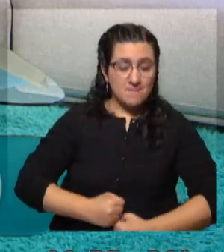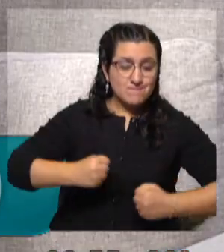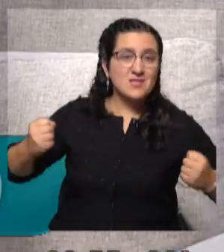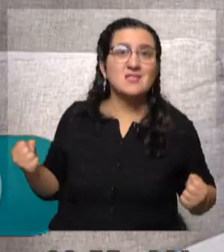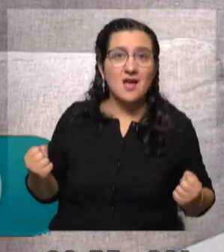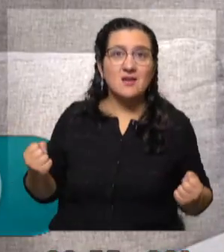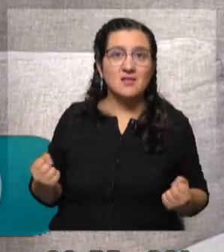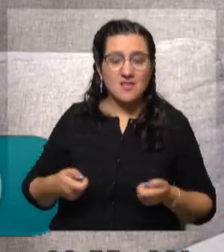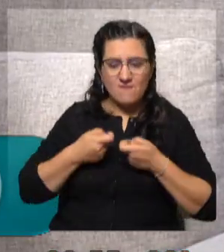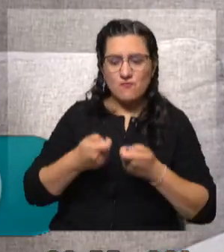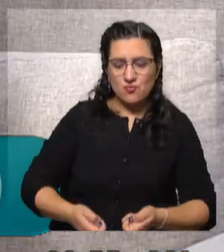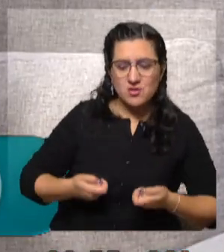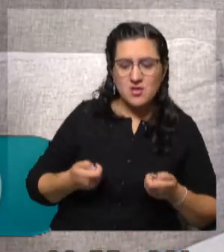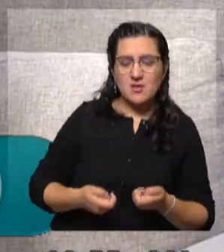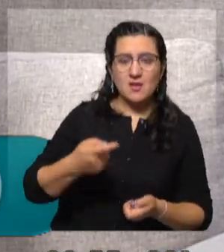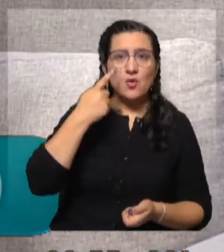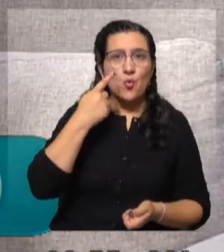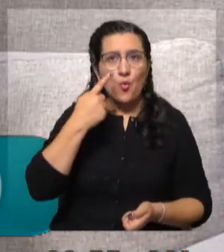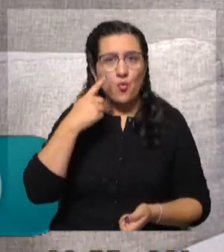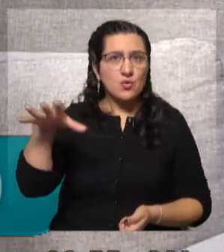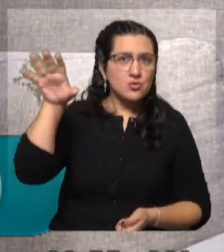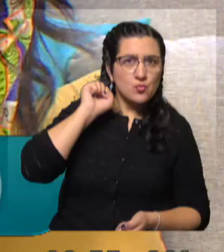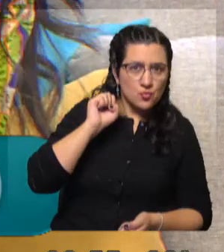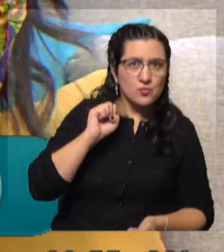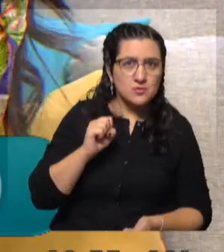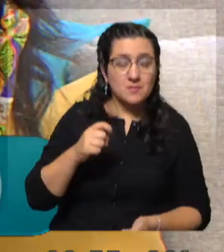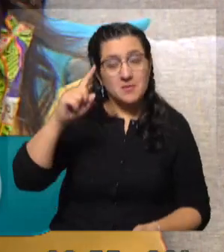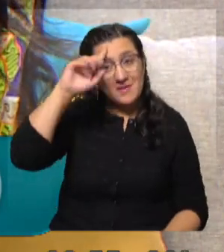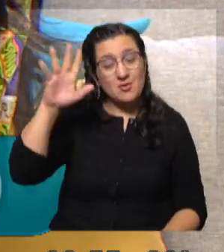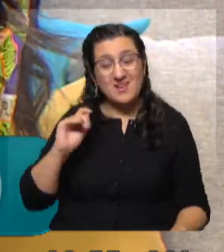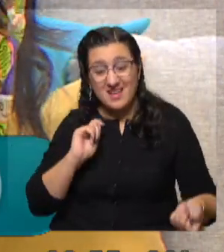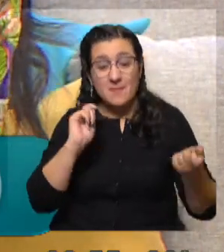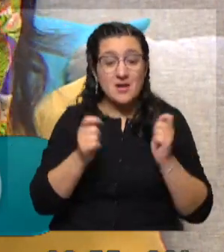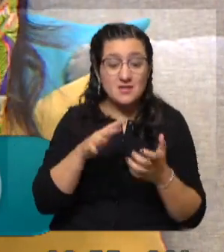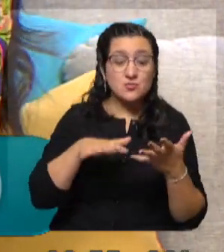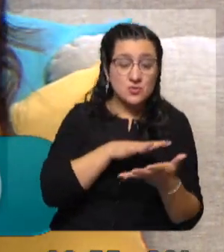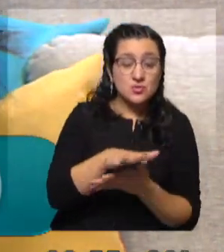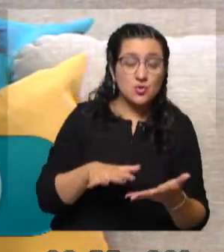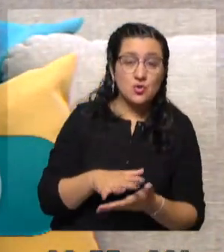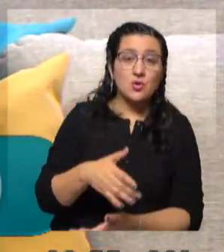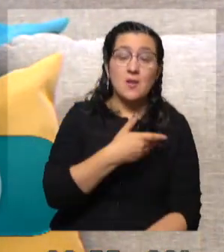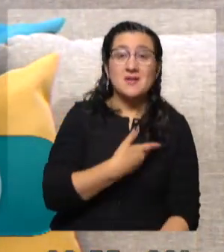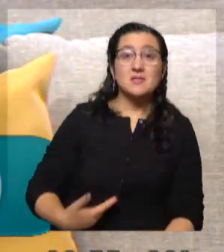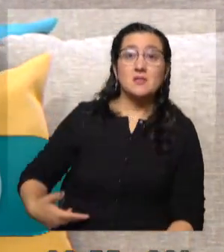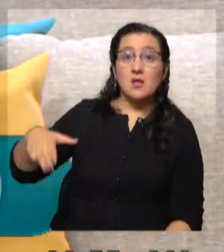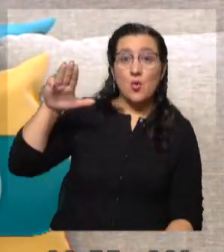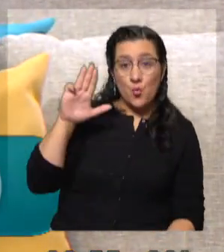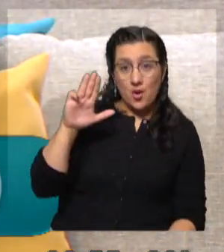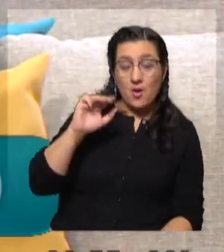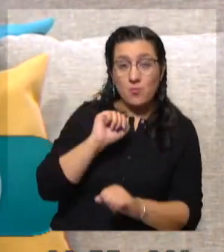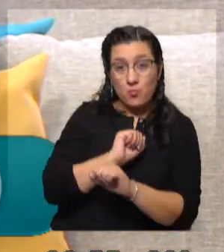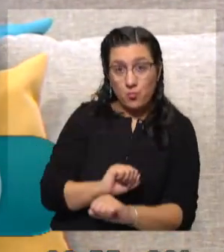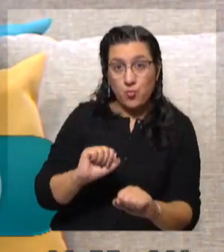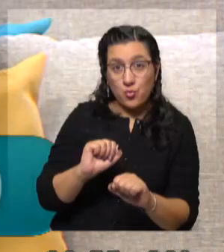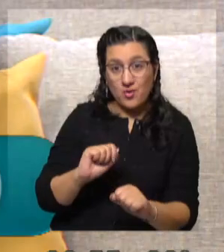de influir de de que de que te escuchen y bueno Me imagino que para revertir esto la figura de Lula este pudo hacer